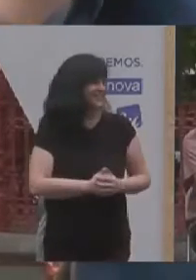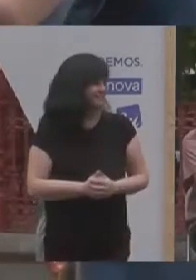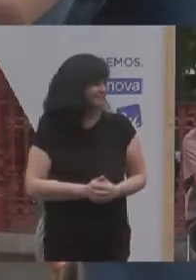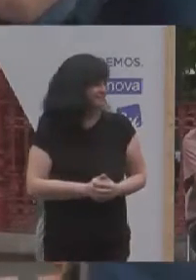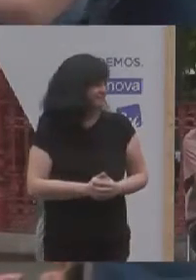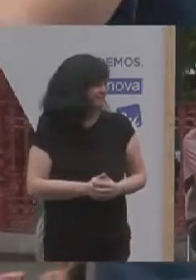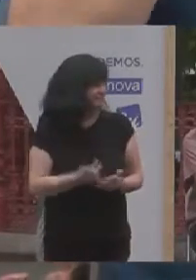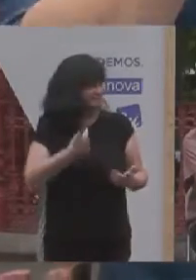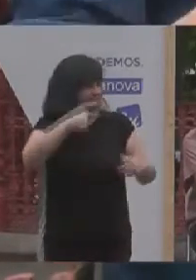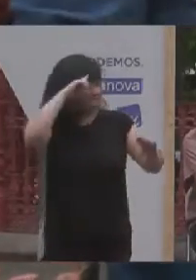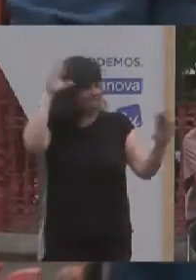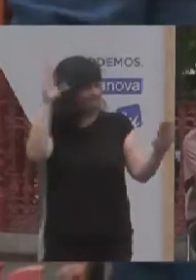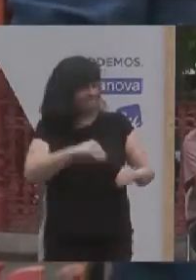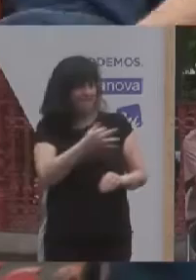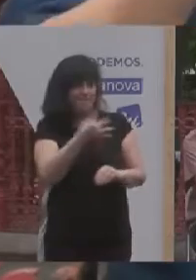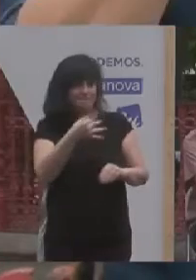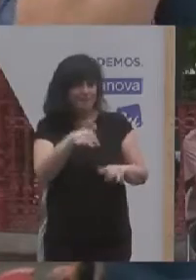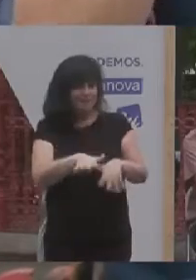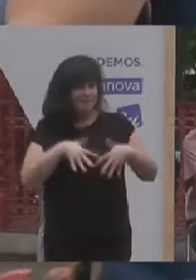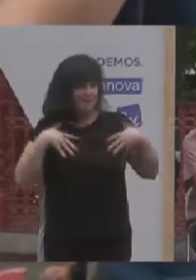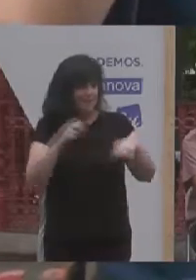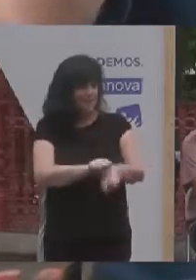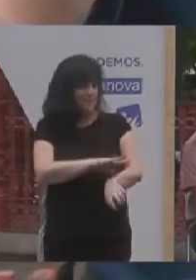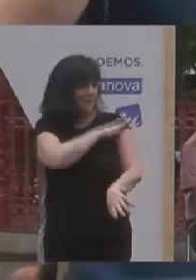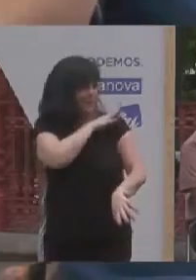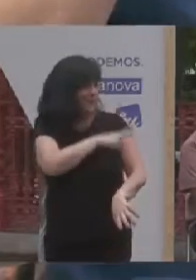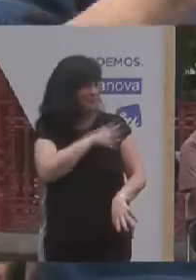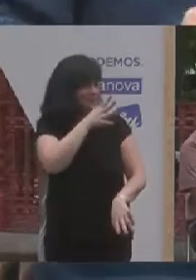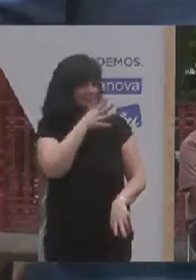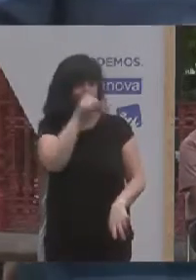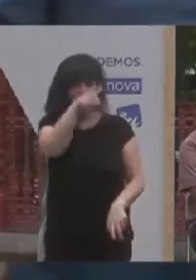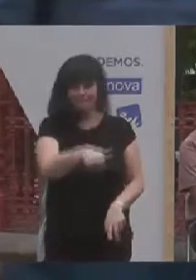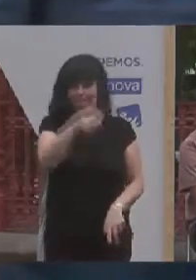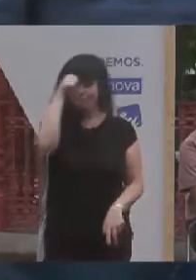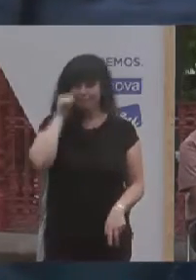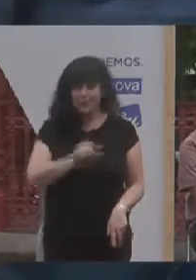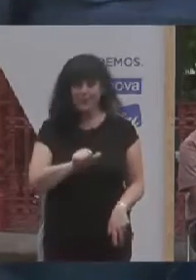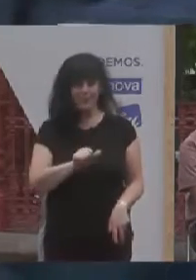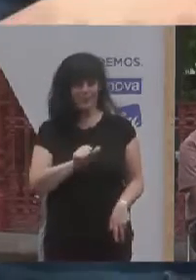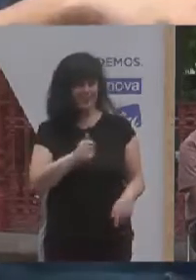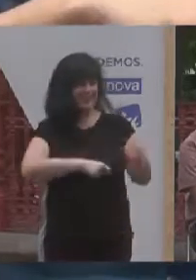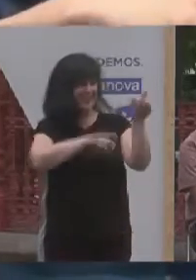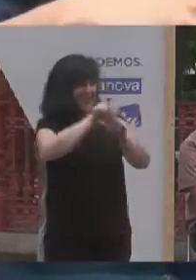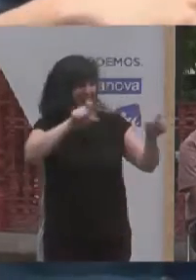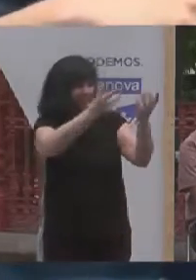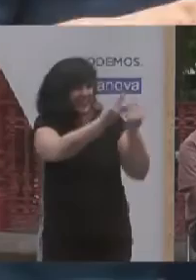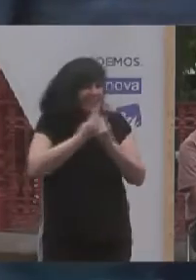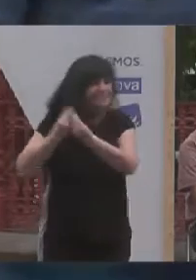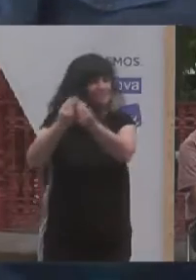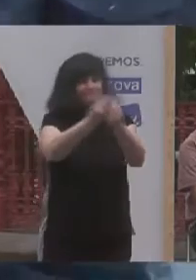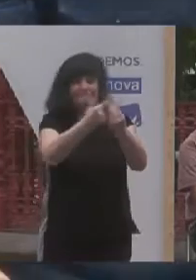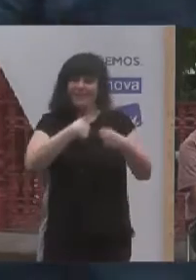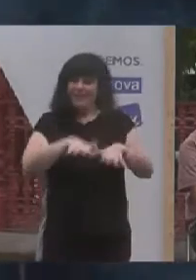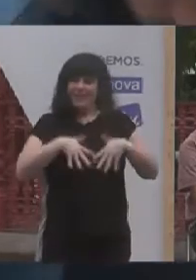É abrallante e é emocionante que vexamos en Ourense tantas xentes cando facemos un